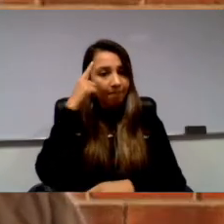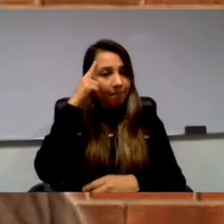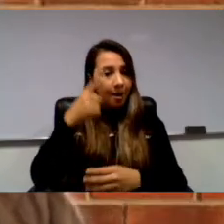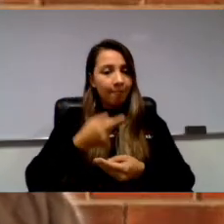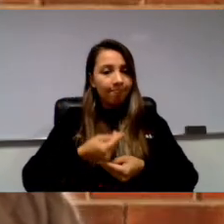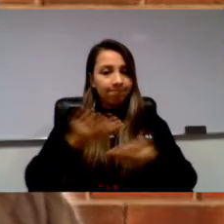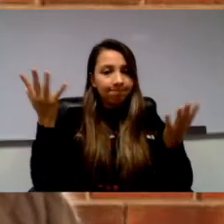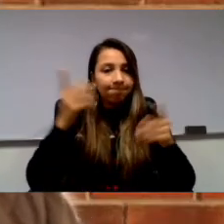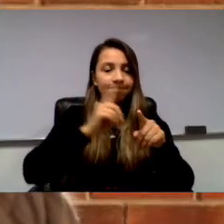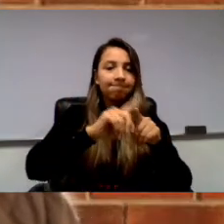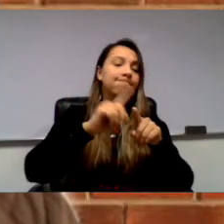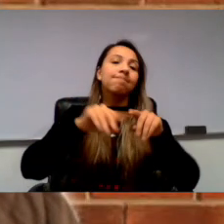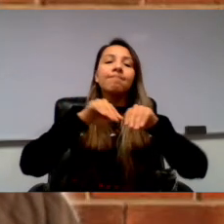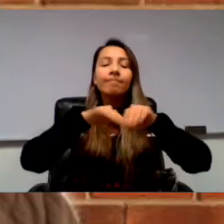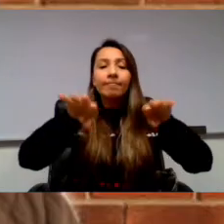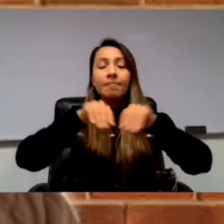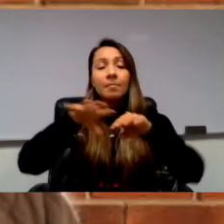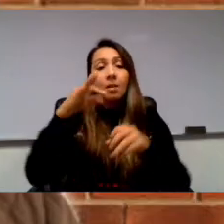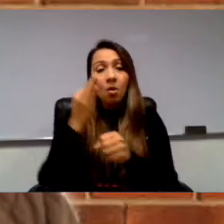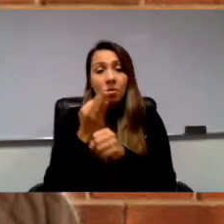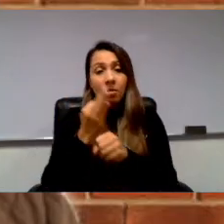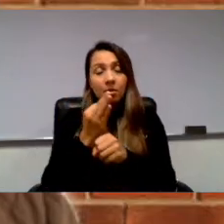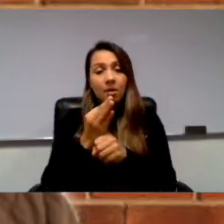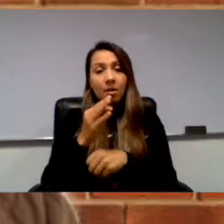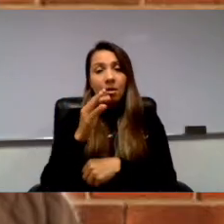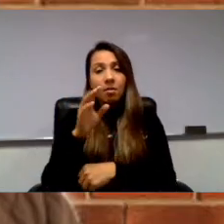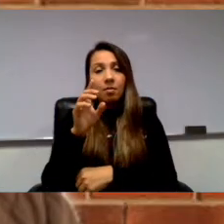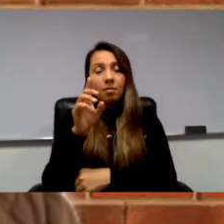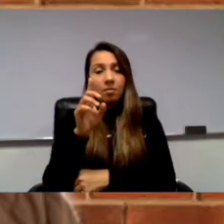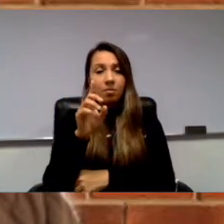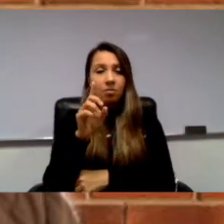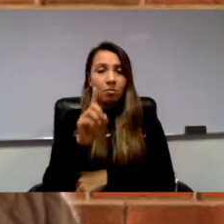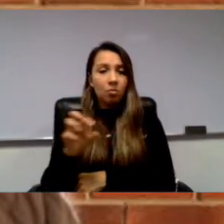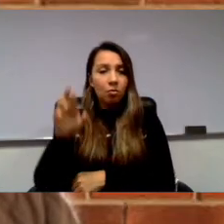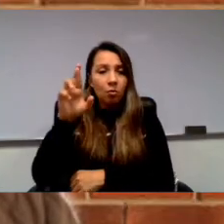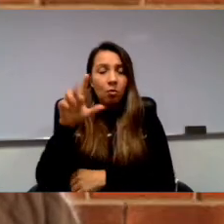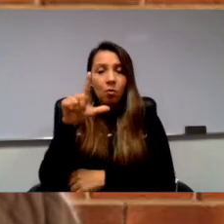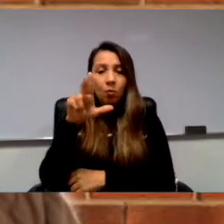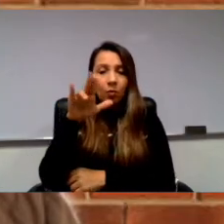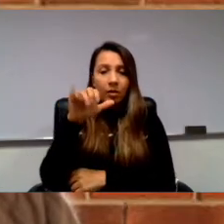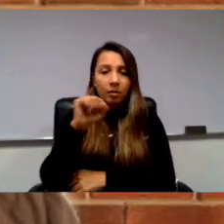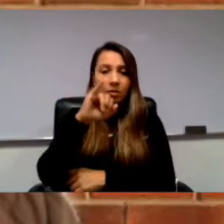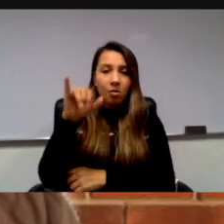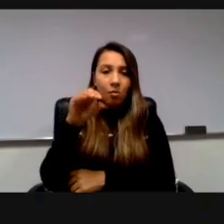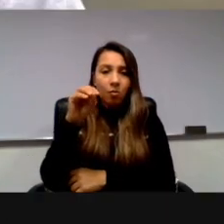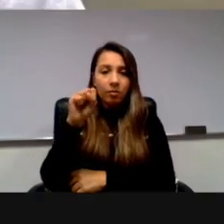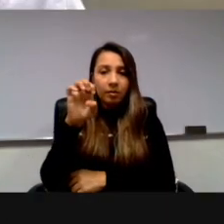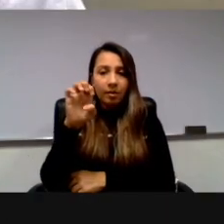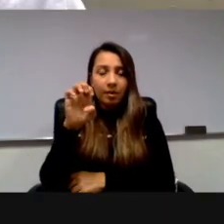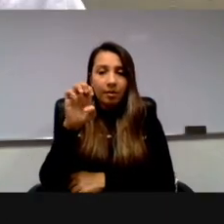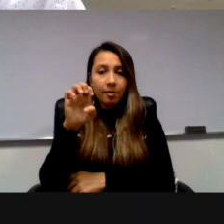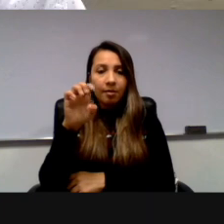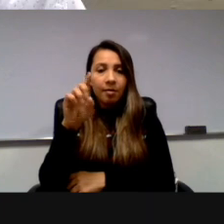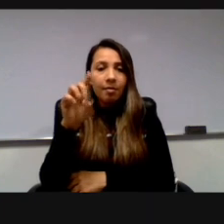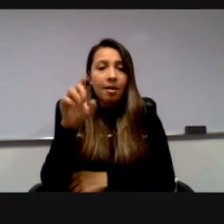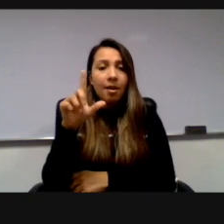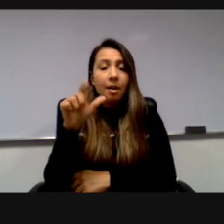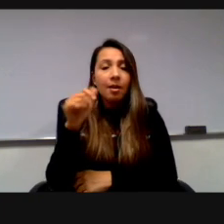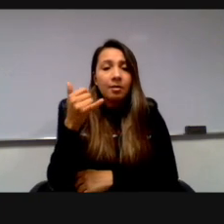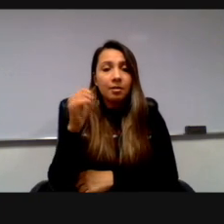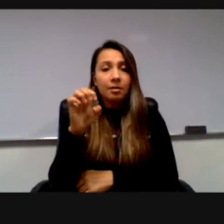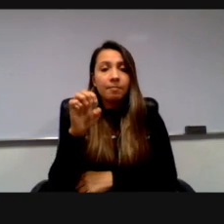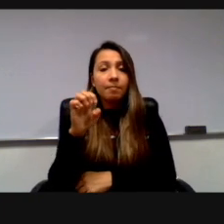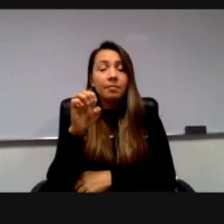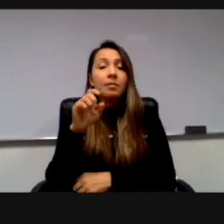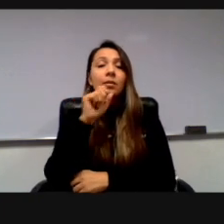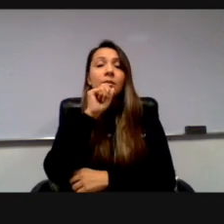nos acompaña el doctor Luis José Delalle Arredondo. Entonces le voy a dar paso aquí.